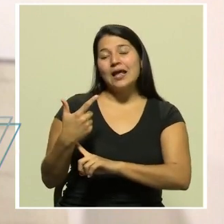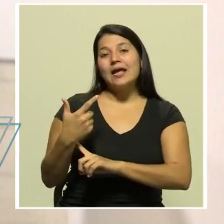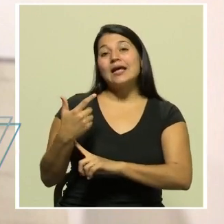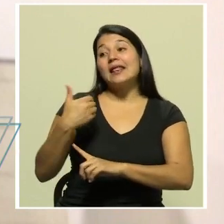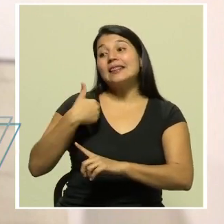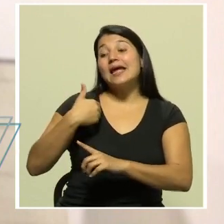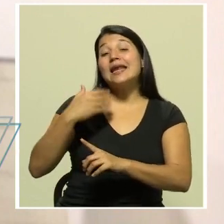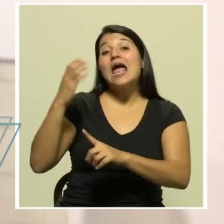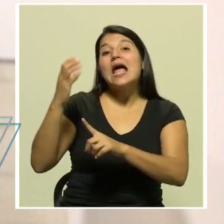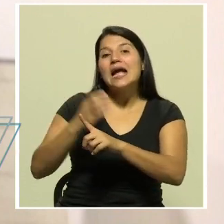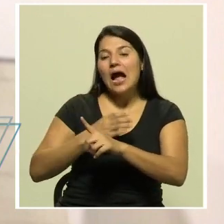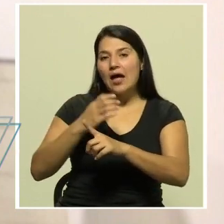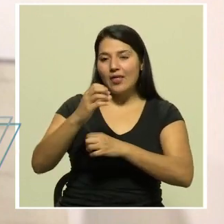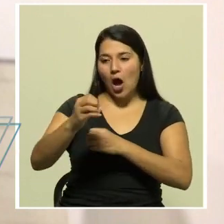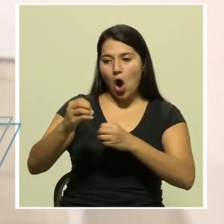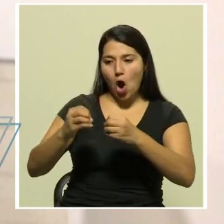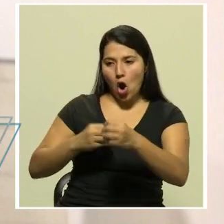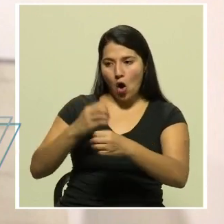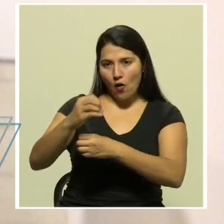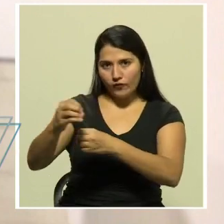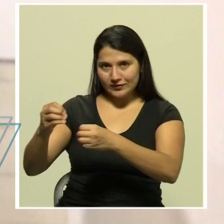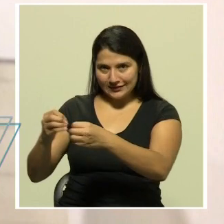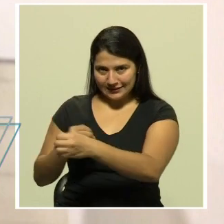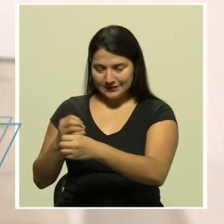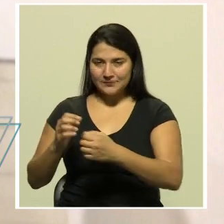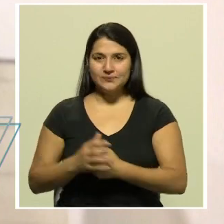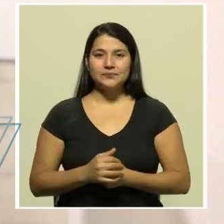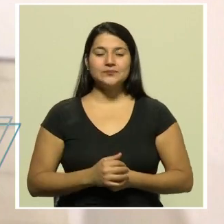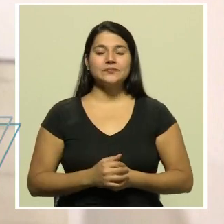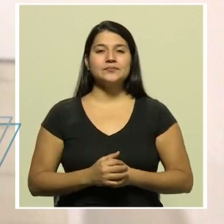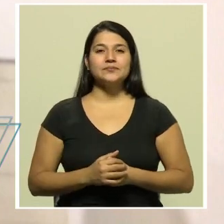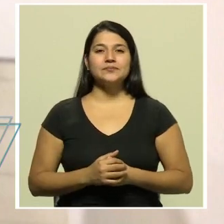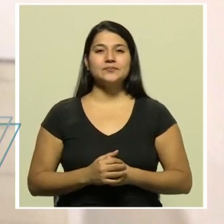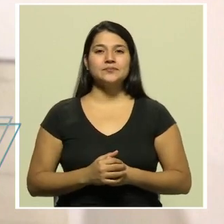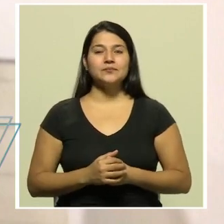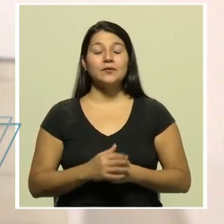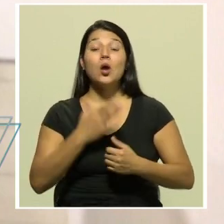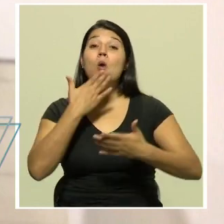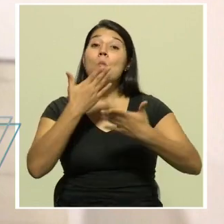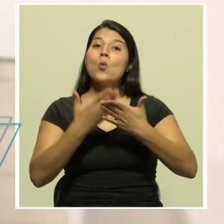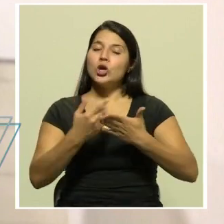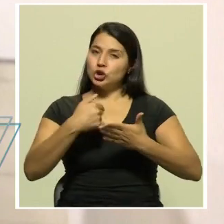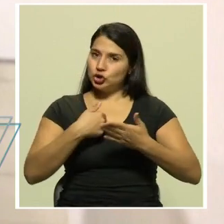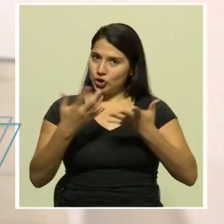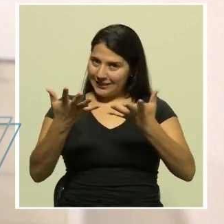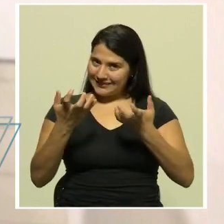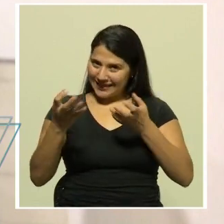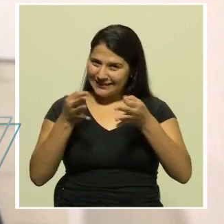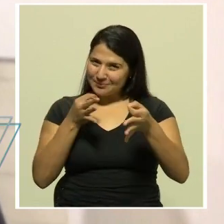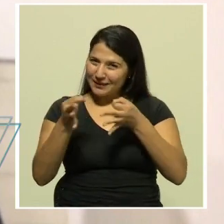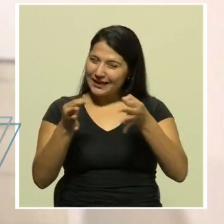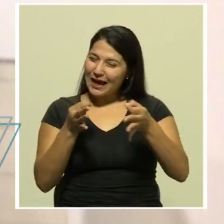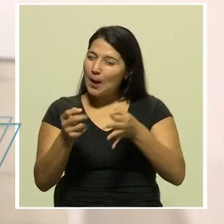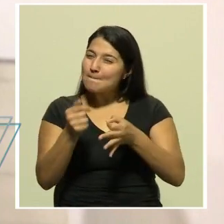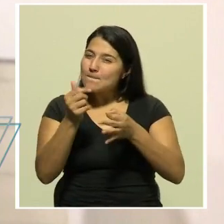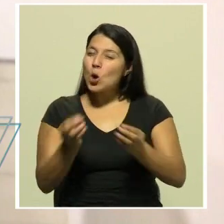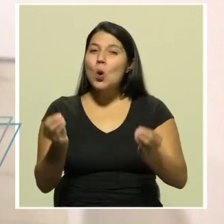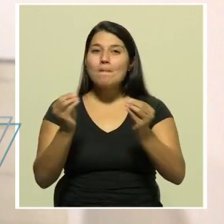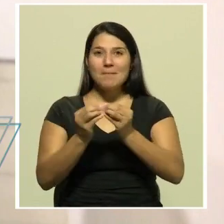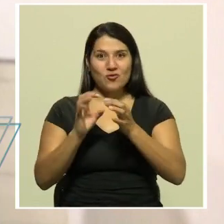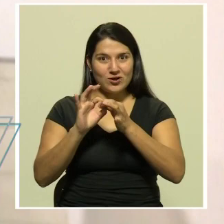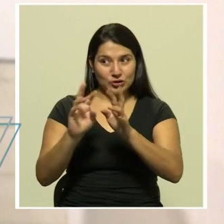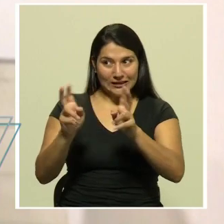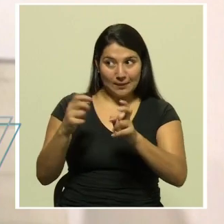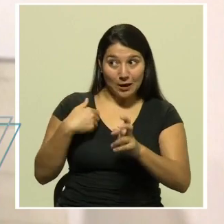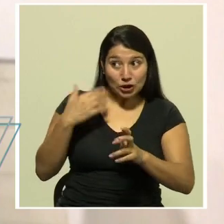mayor fortalezas o con mayores especificidades. Bueno, yo quisiera también ampliar un poquito sobre este tema. No sé